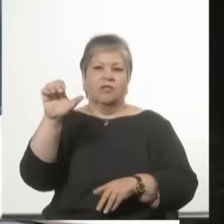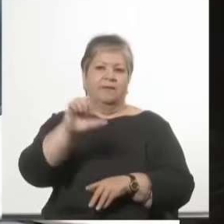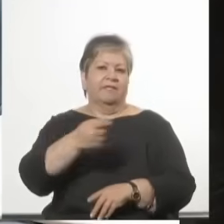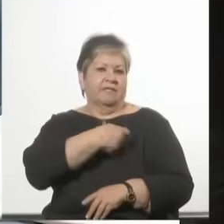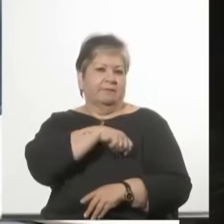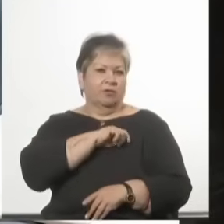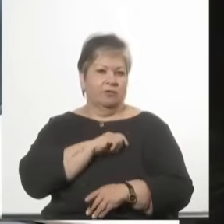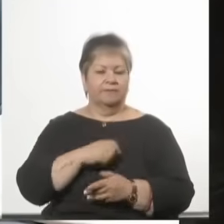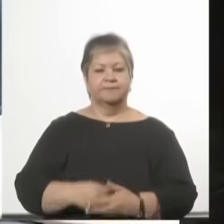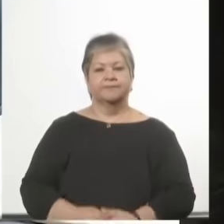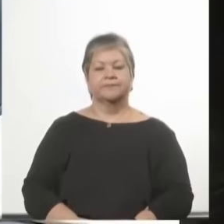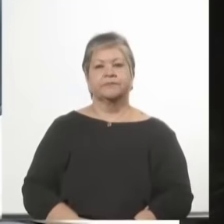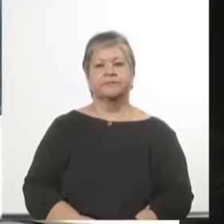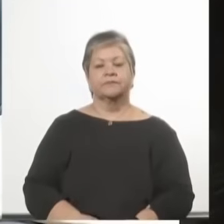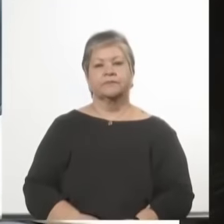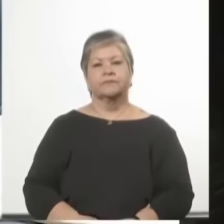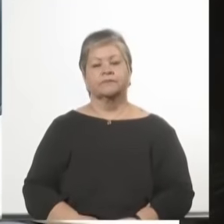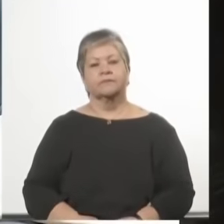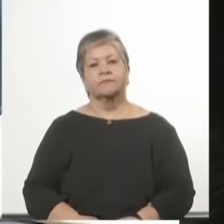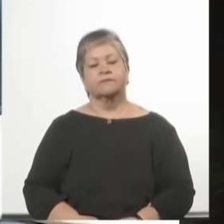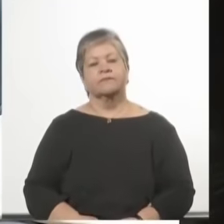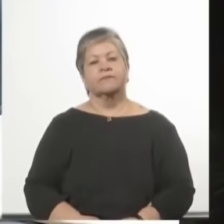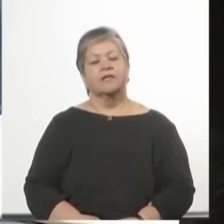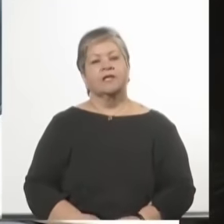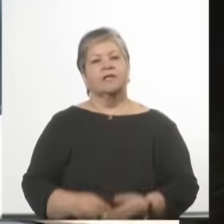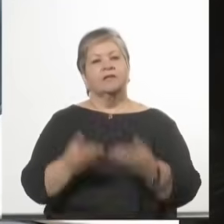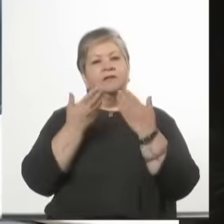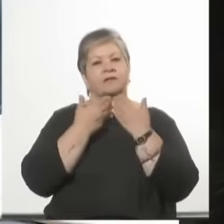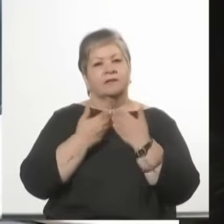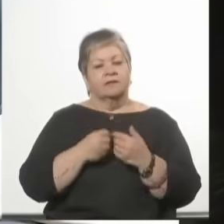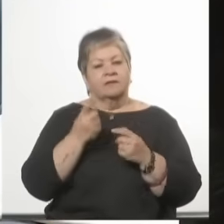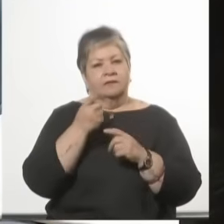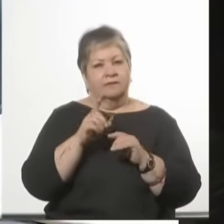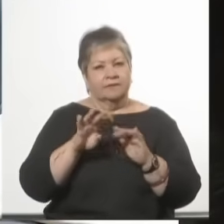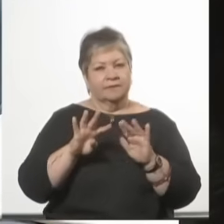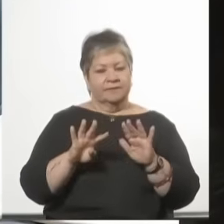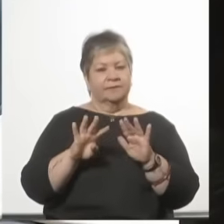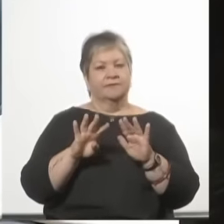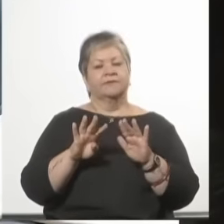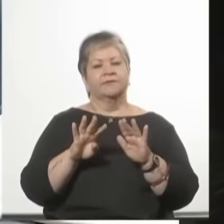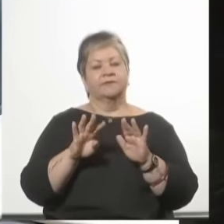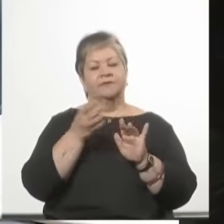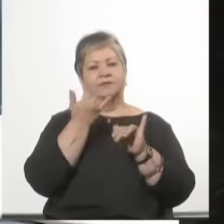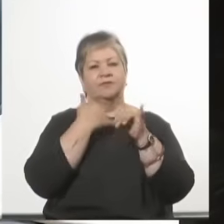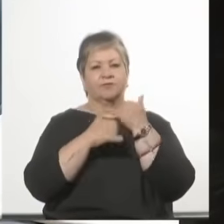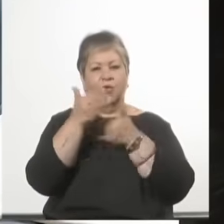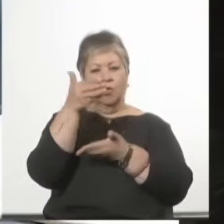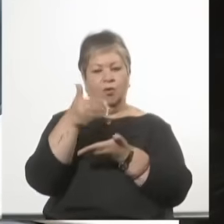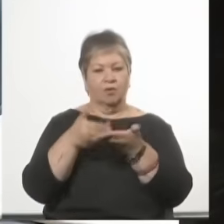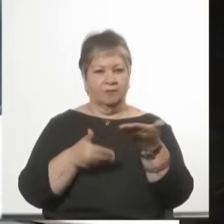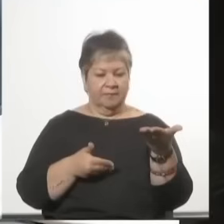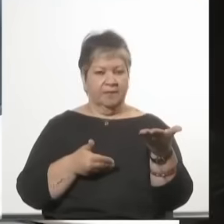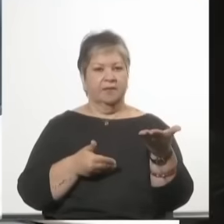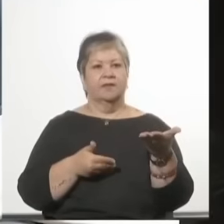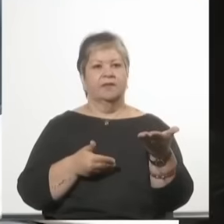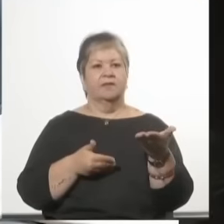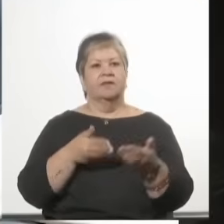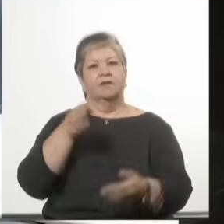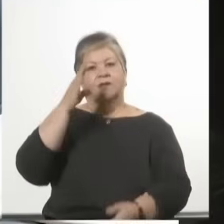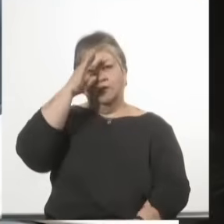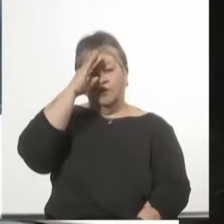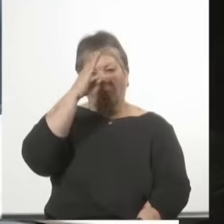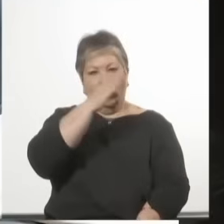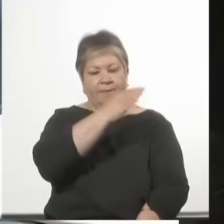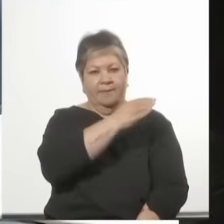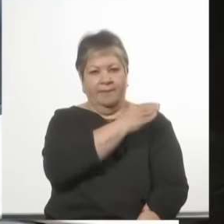Con respecto a la pregunta número 19, ¿cuál es el informe del comandante de